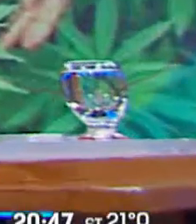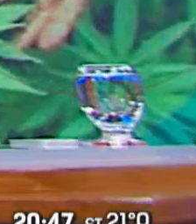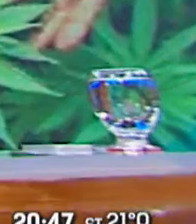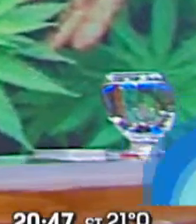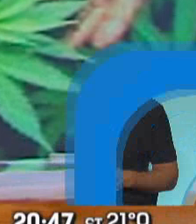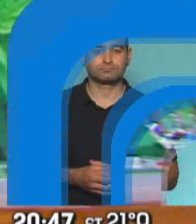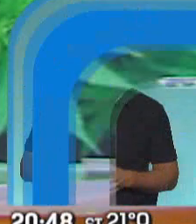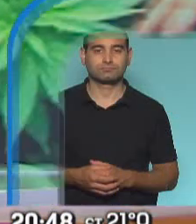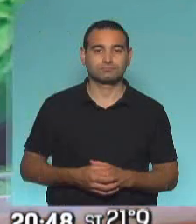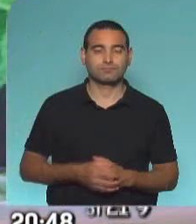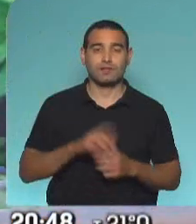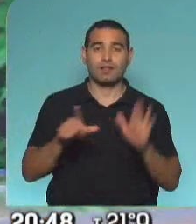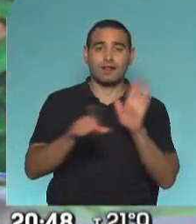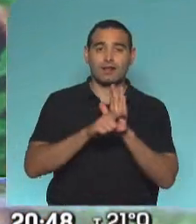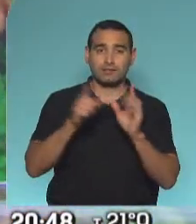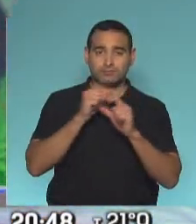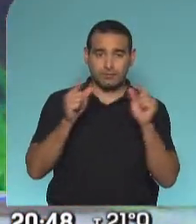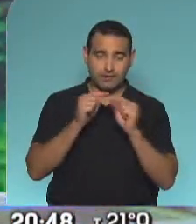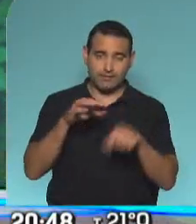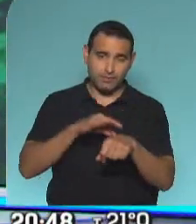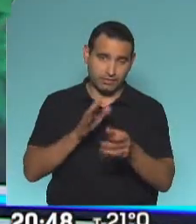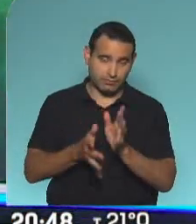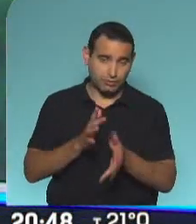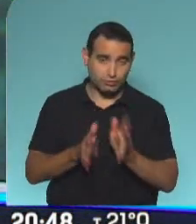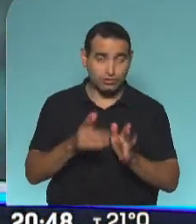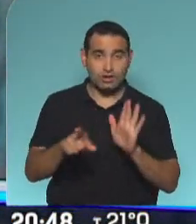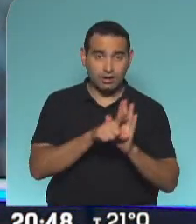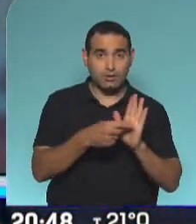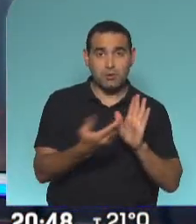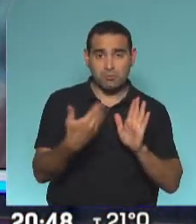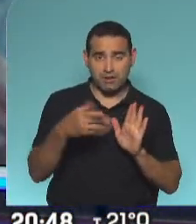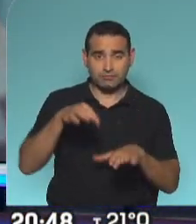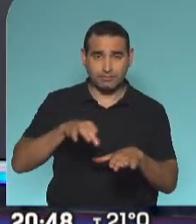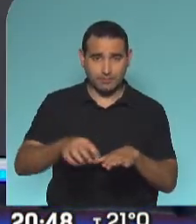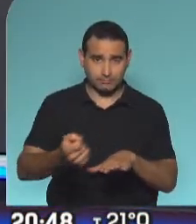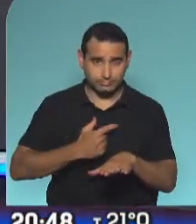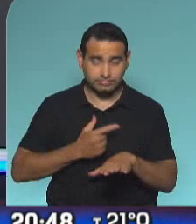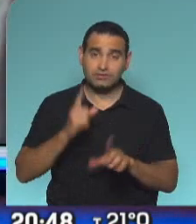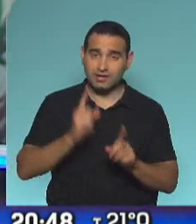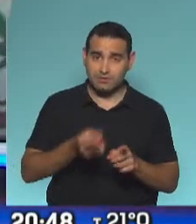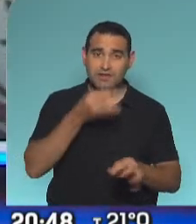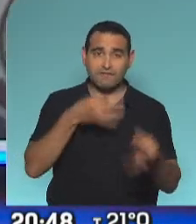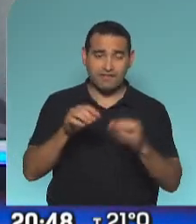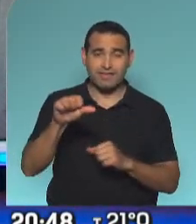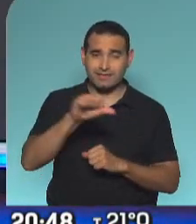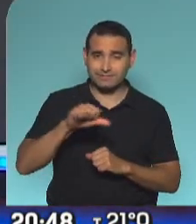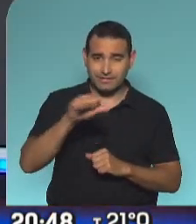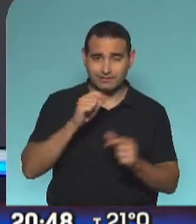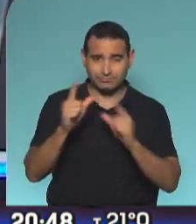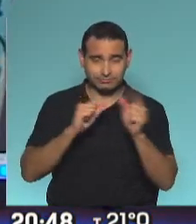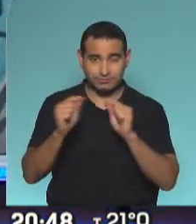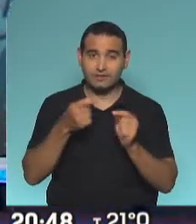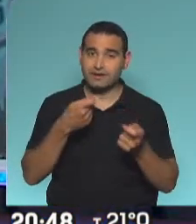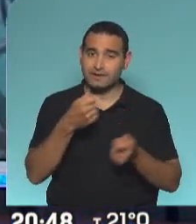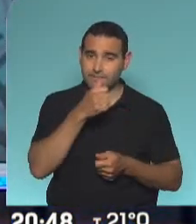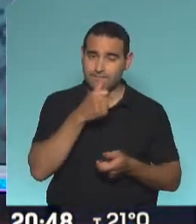reglamentación de la ley de cannabis por supuesto esta reglamentación permite el autocultivo pero también por ejemplo la venta de aceites en farmacias